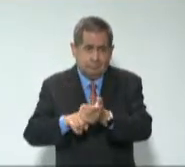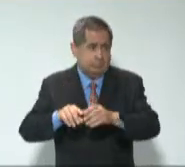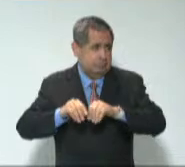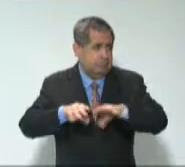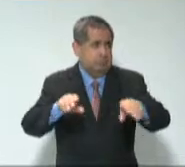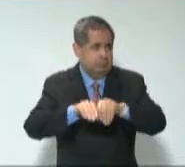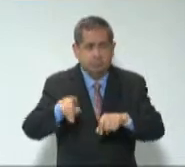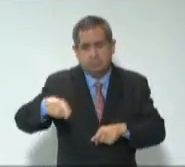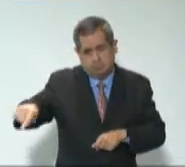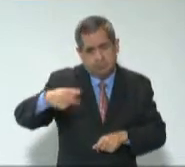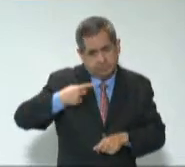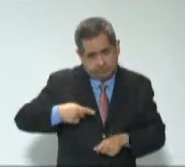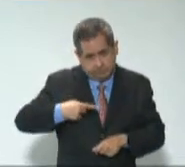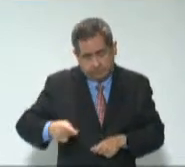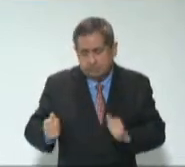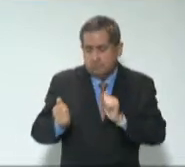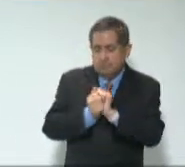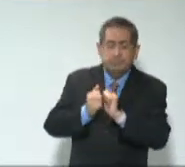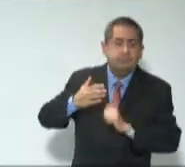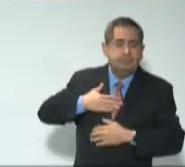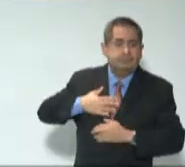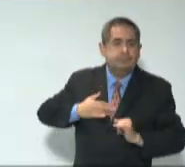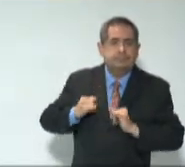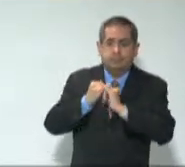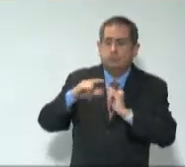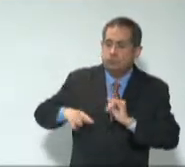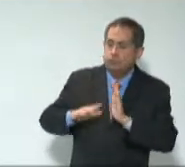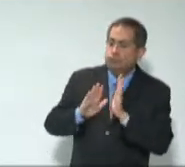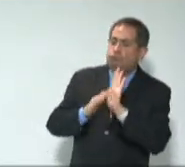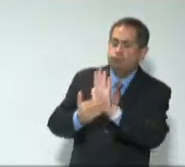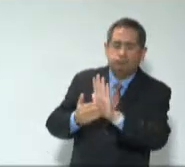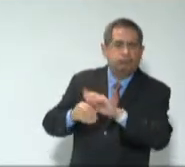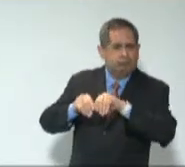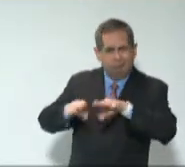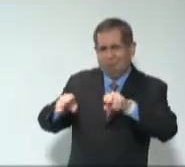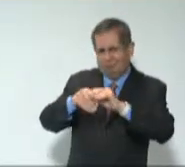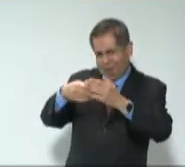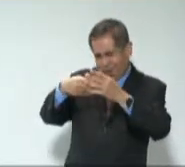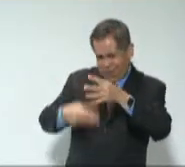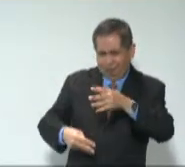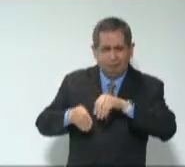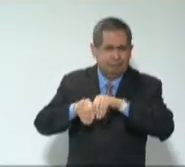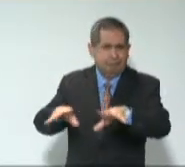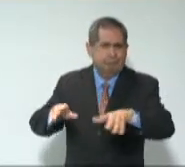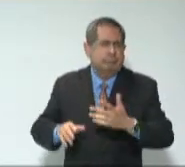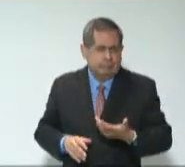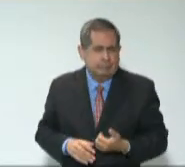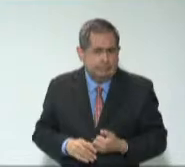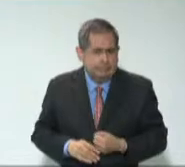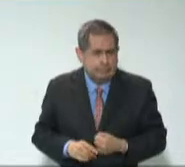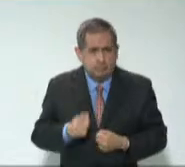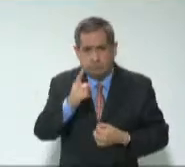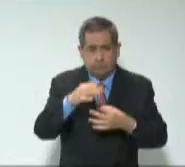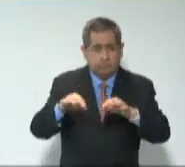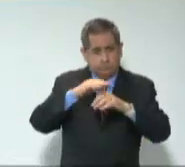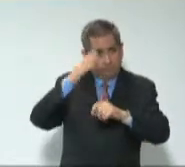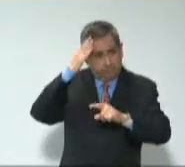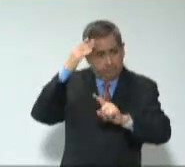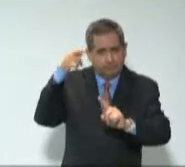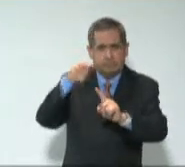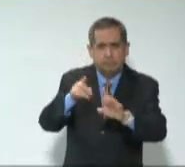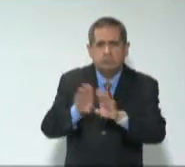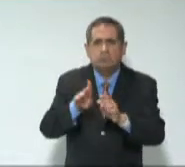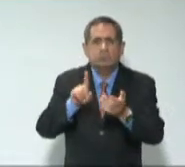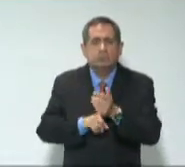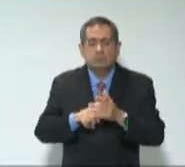la ciudadanía y su relación con las instituciones públicas de aquí emergen muchas reflexiones una principal es el tema de de la